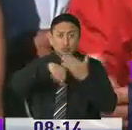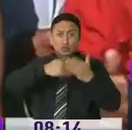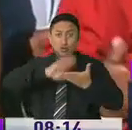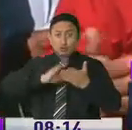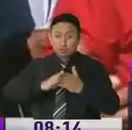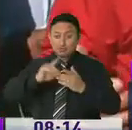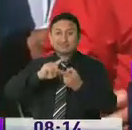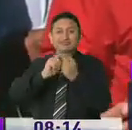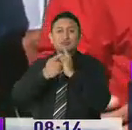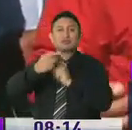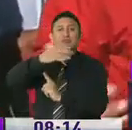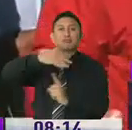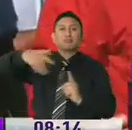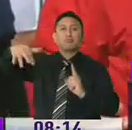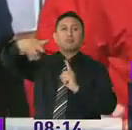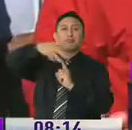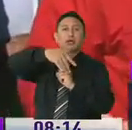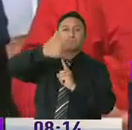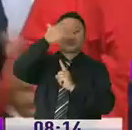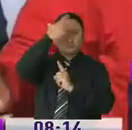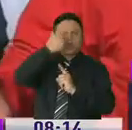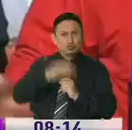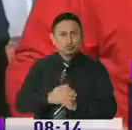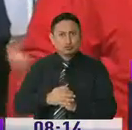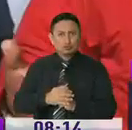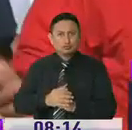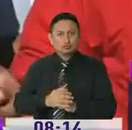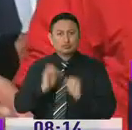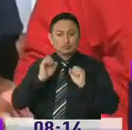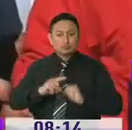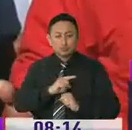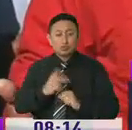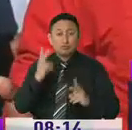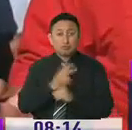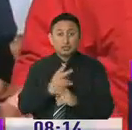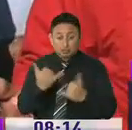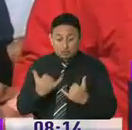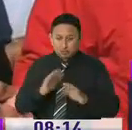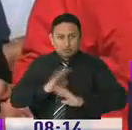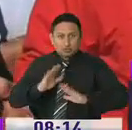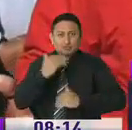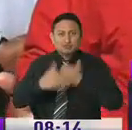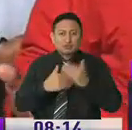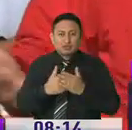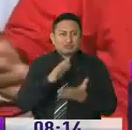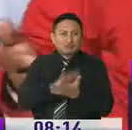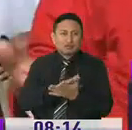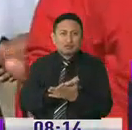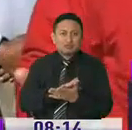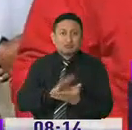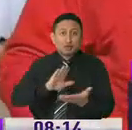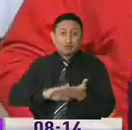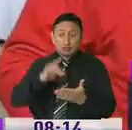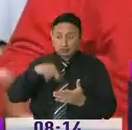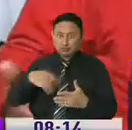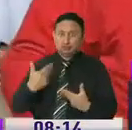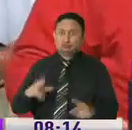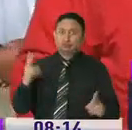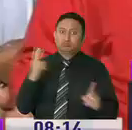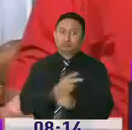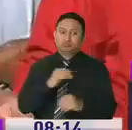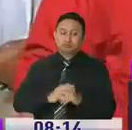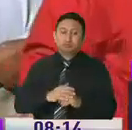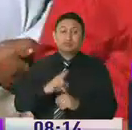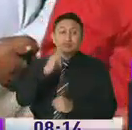esto se transforme en un parque muy bonito, muy decente, y que esto deje el peligro que todos los días la comunidad tiene aquí. No pueden